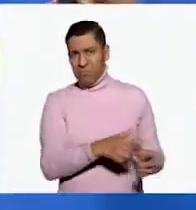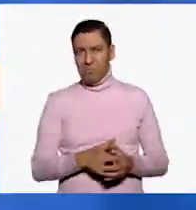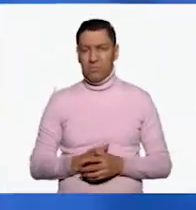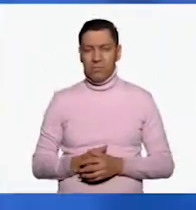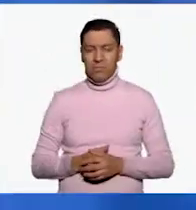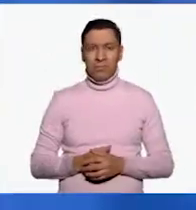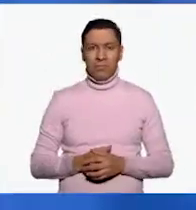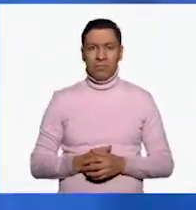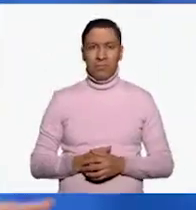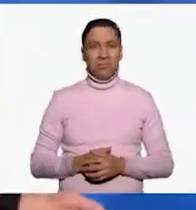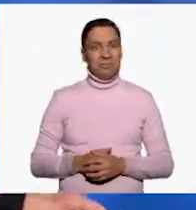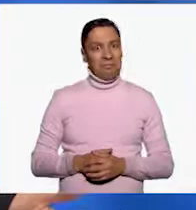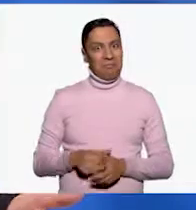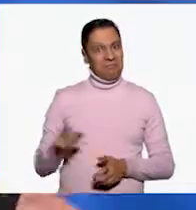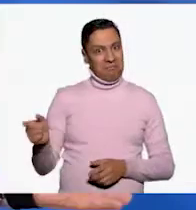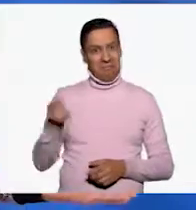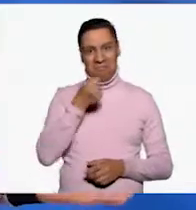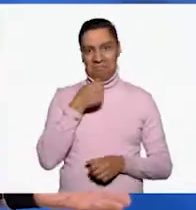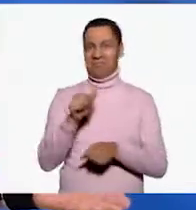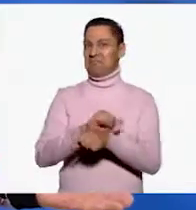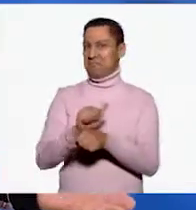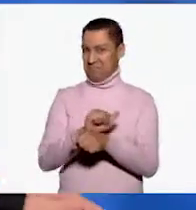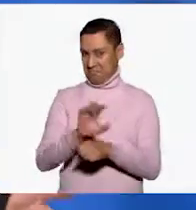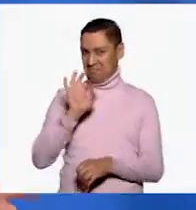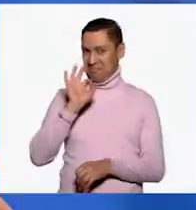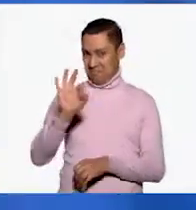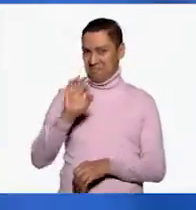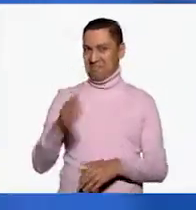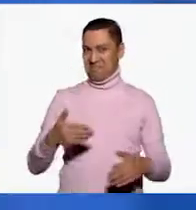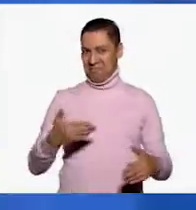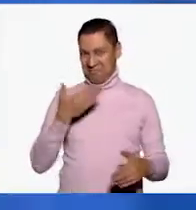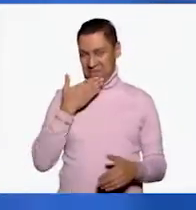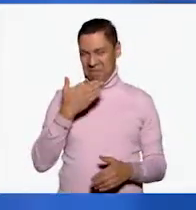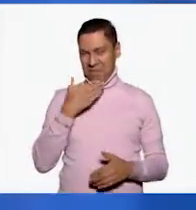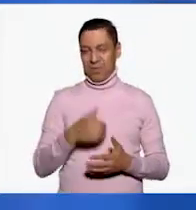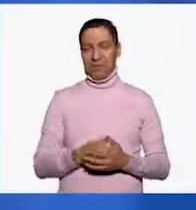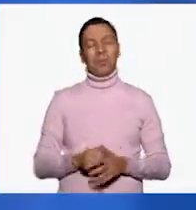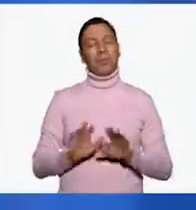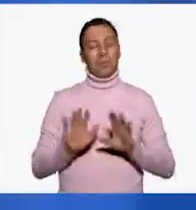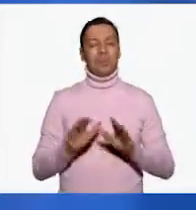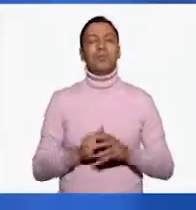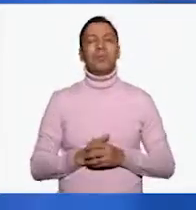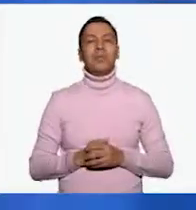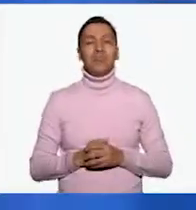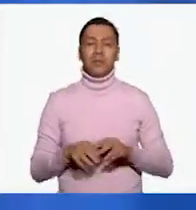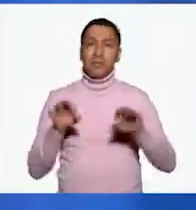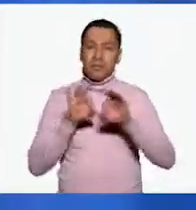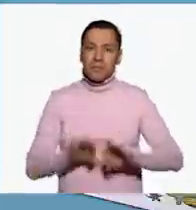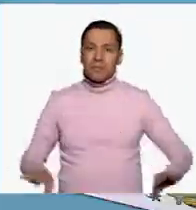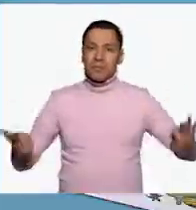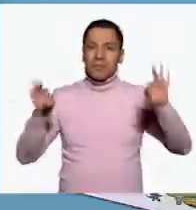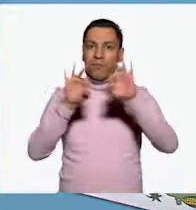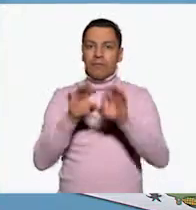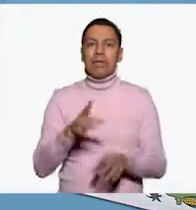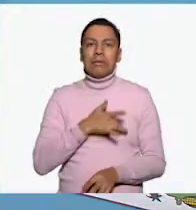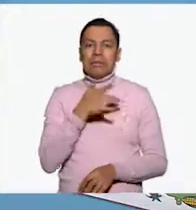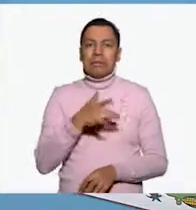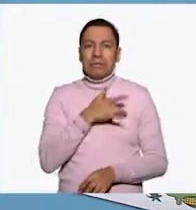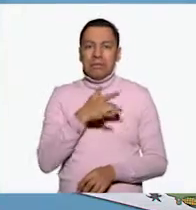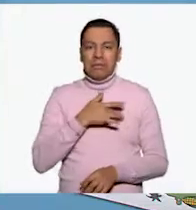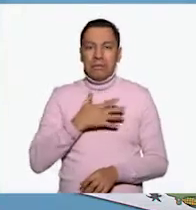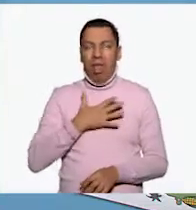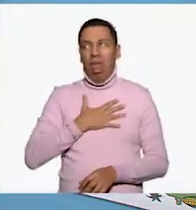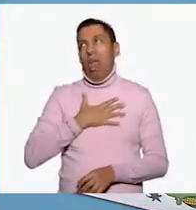Oigan, qué bien actuaron estos niños, maestra Isabel. Sí, esto nos sirve para hablar de lo importante que es que exista